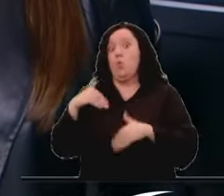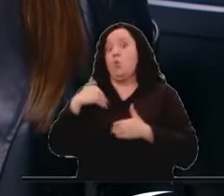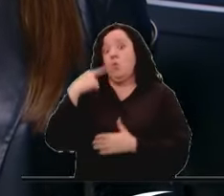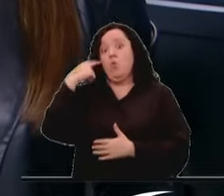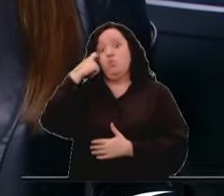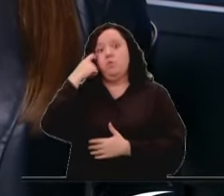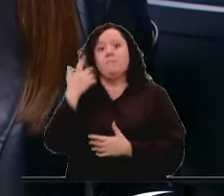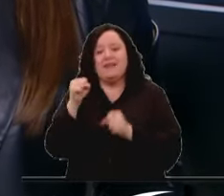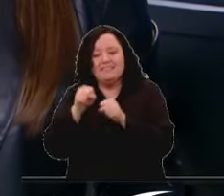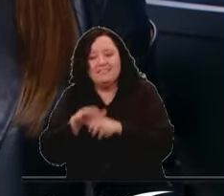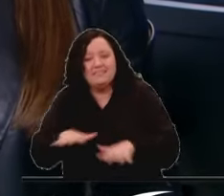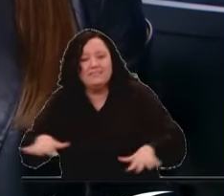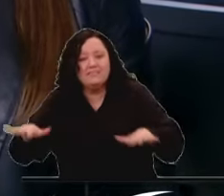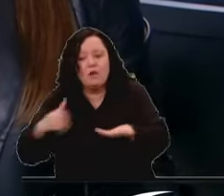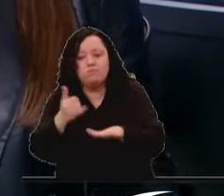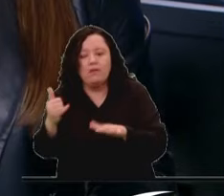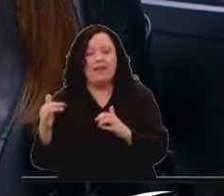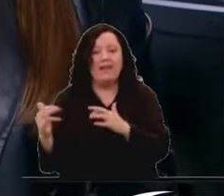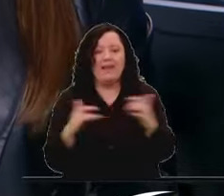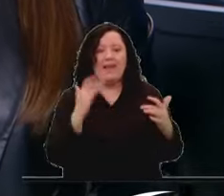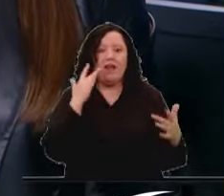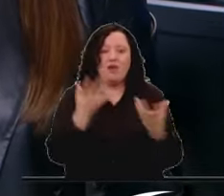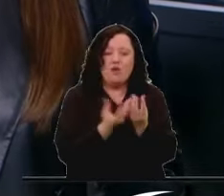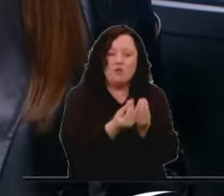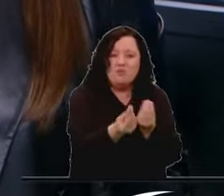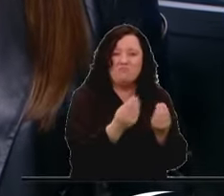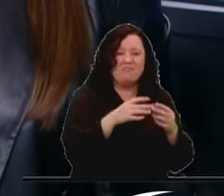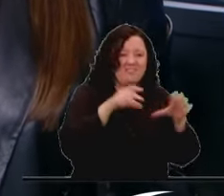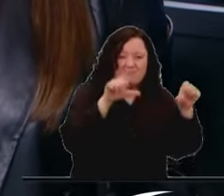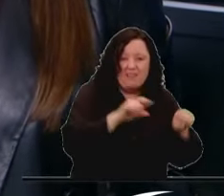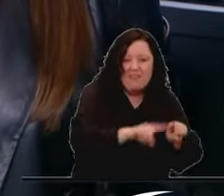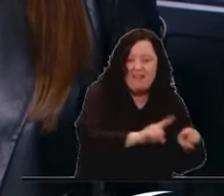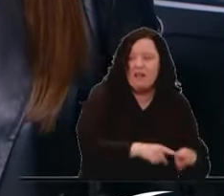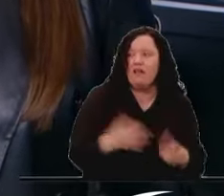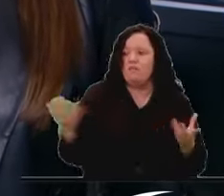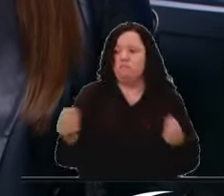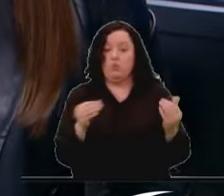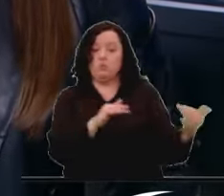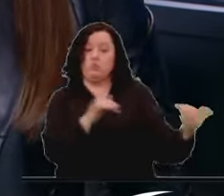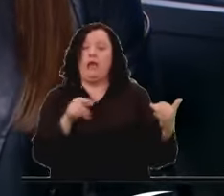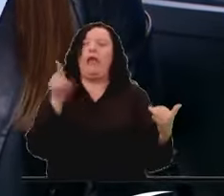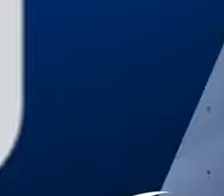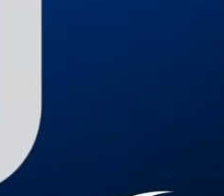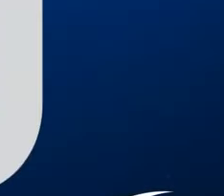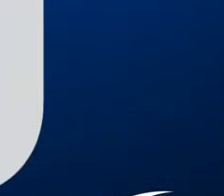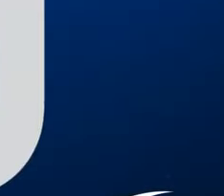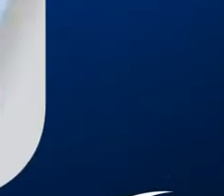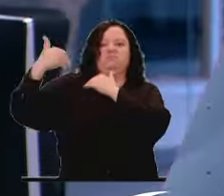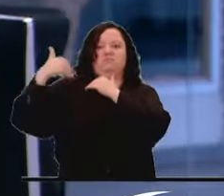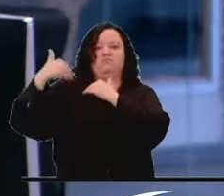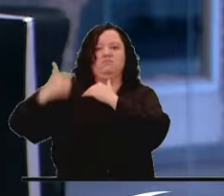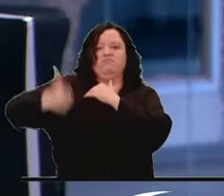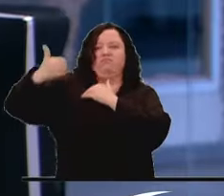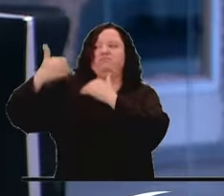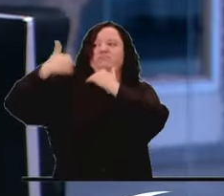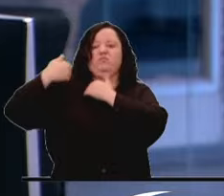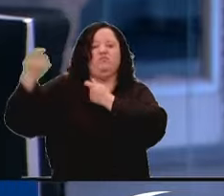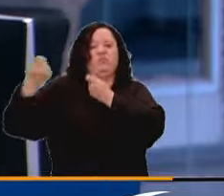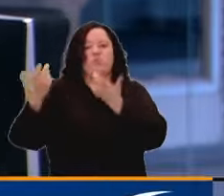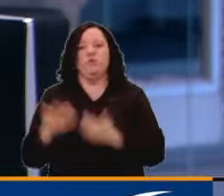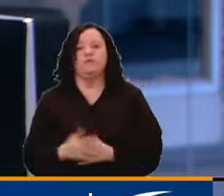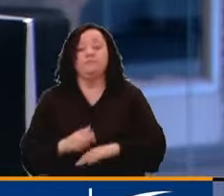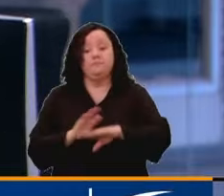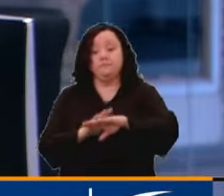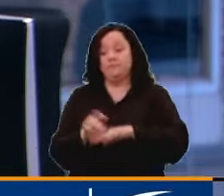esas zonas donde se libra una intensa guerra contra las organizaciones criminales? Estefanía Valencia nos amplía. Buenas tardes, pues importante entender primero que el